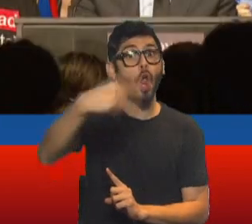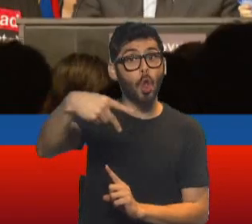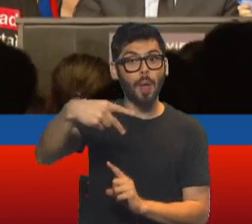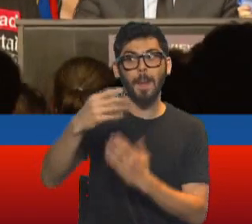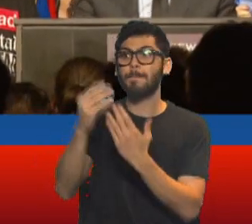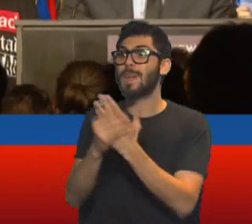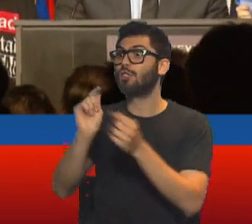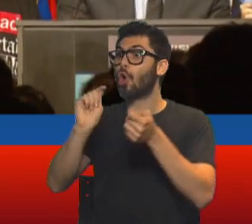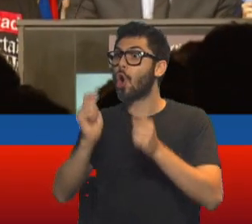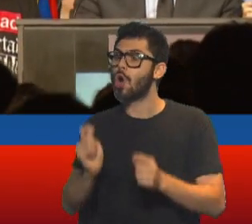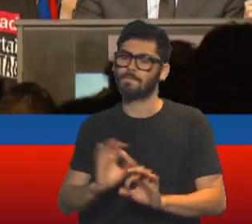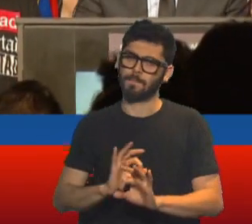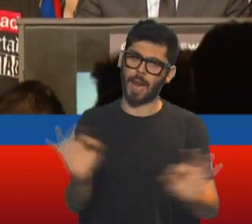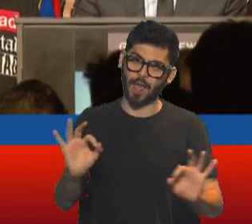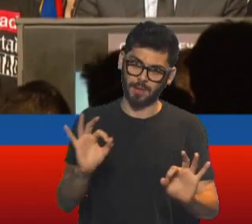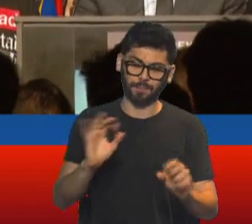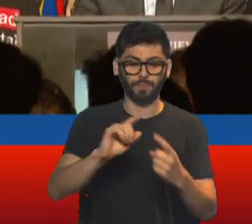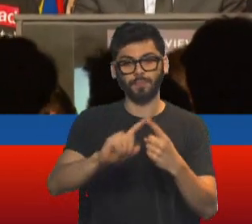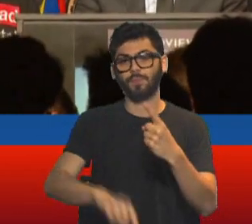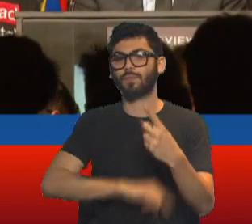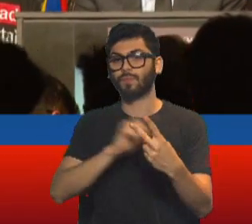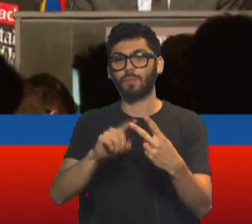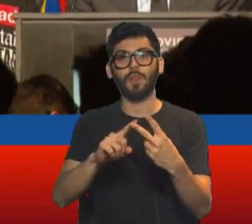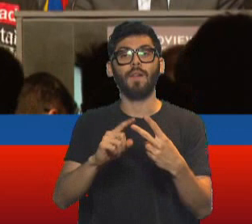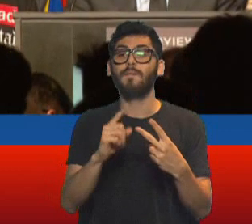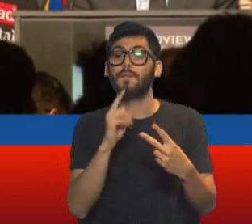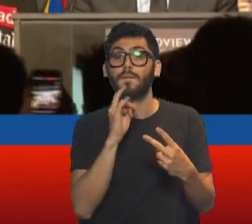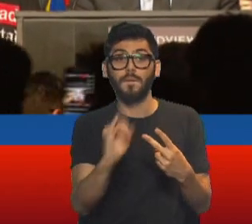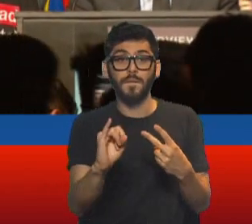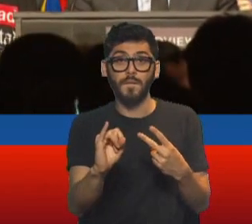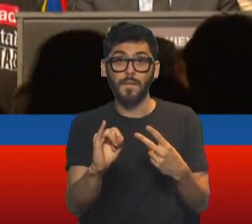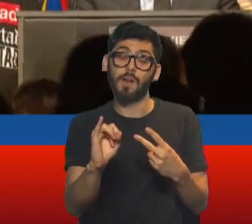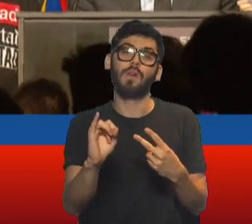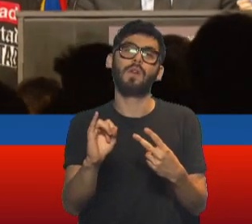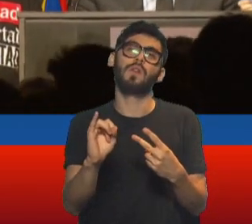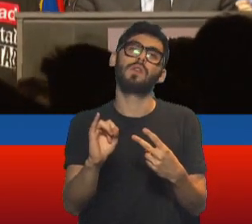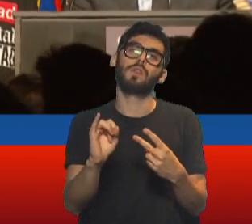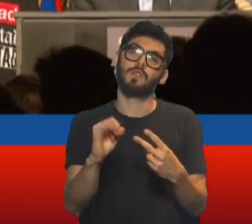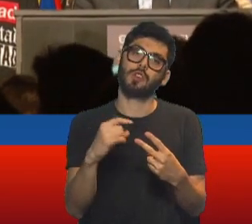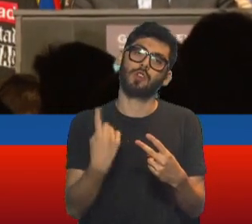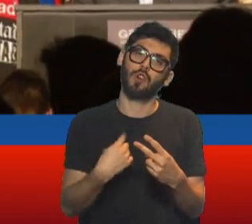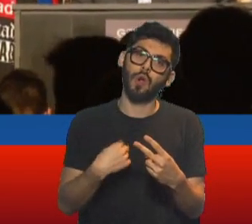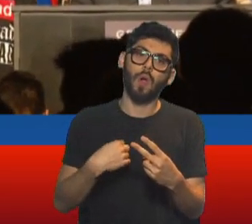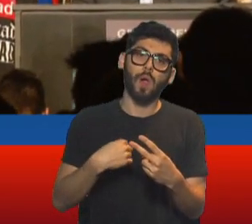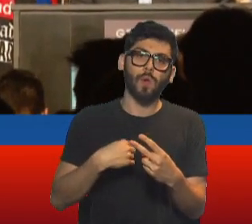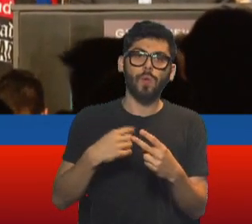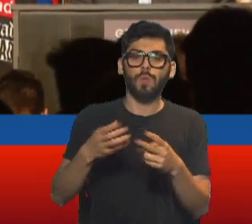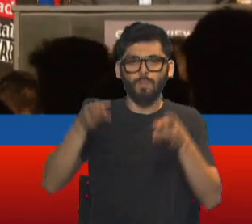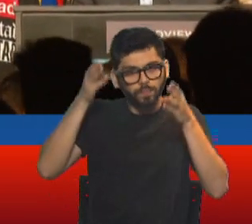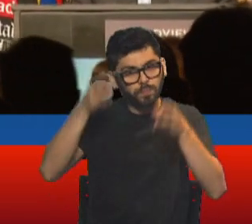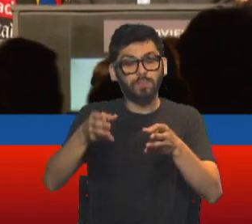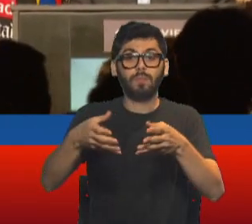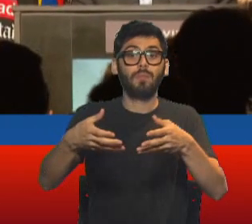gabinete, punto 1. Y lo segundo que les dijo es, vamos a ocuparnos de aquellos